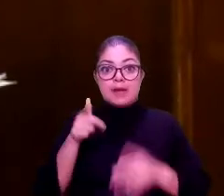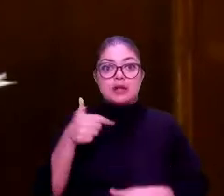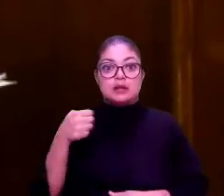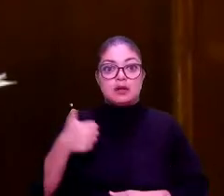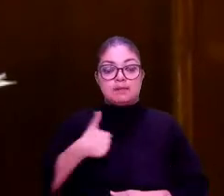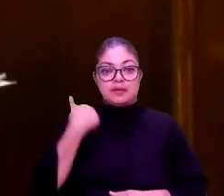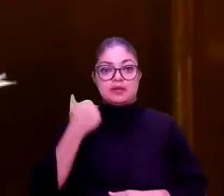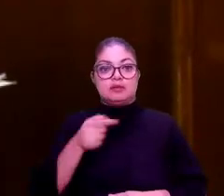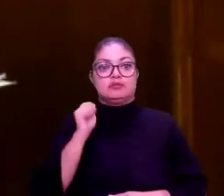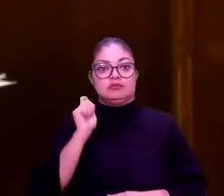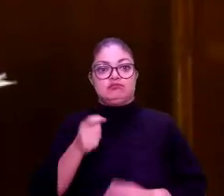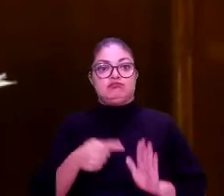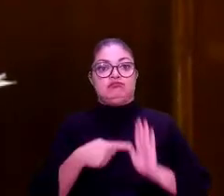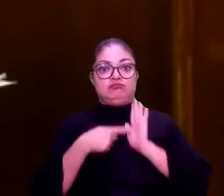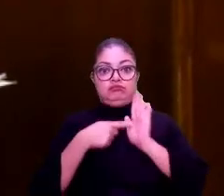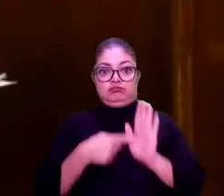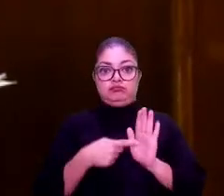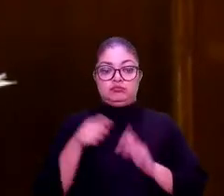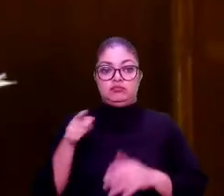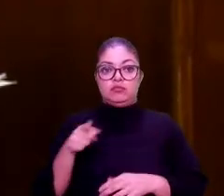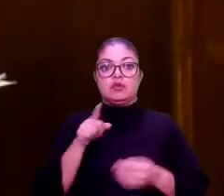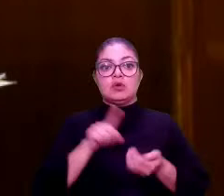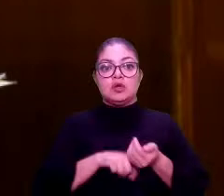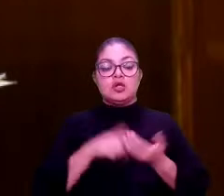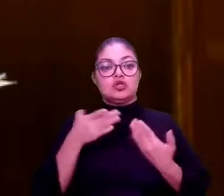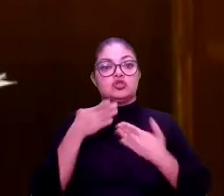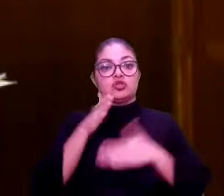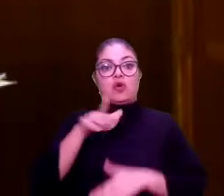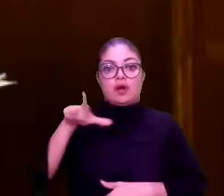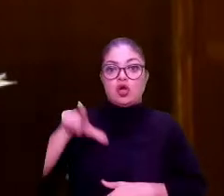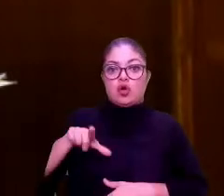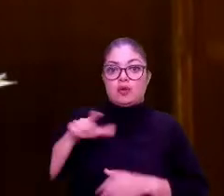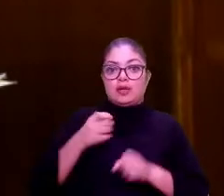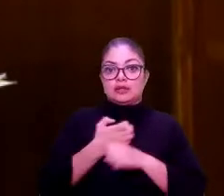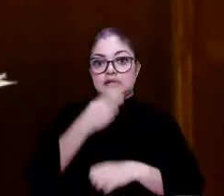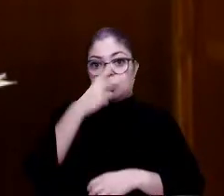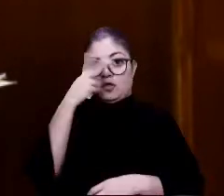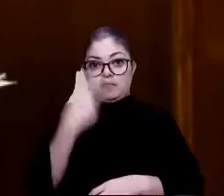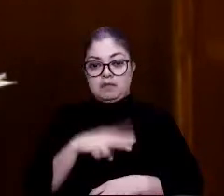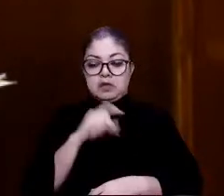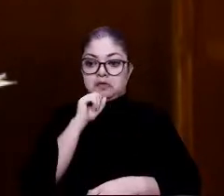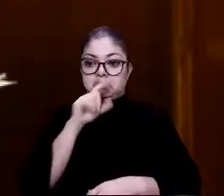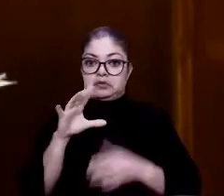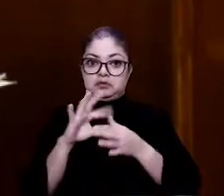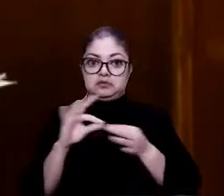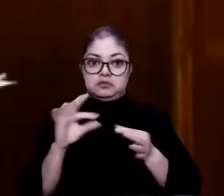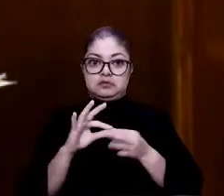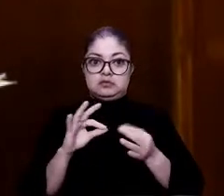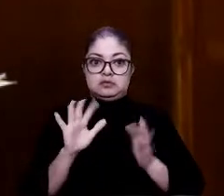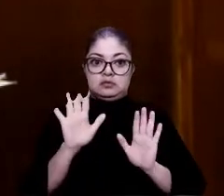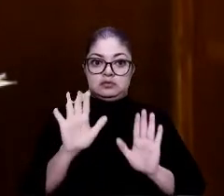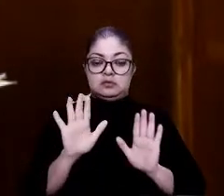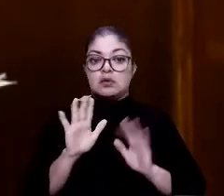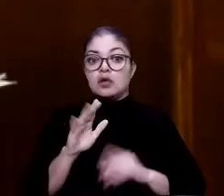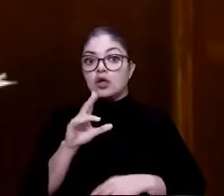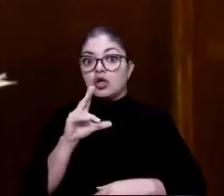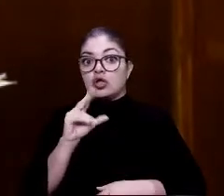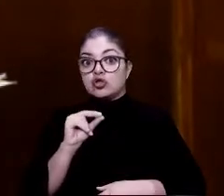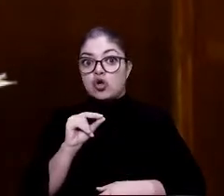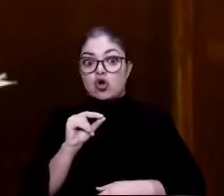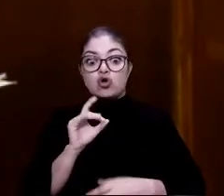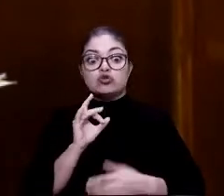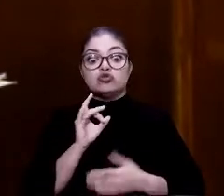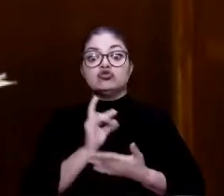para manifestar sobre la gubernatura del Estado de México lo siguiente, y cito: no solo la